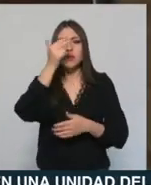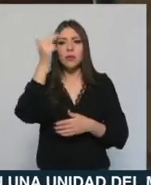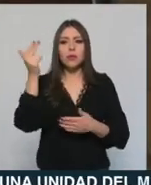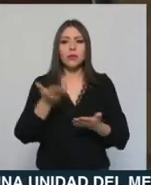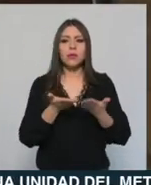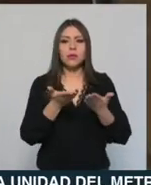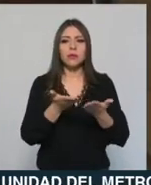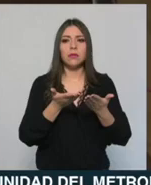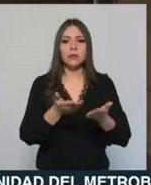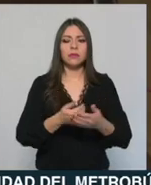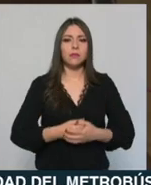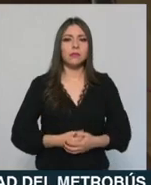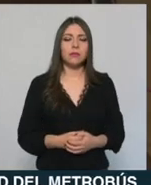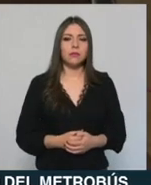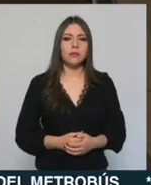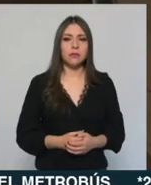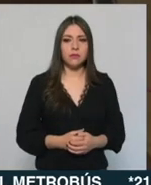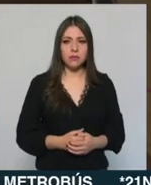aspecto de